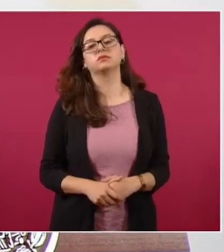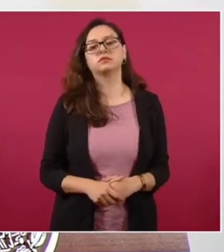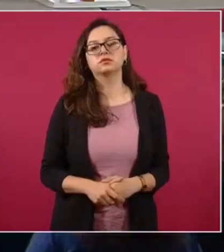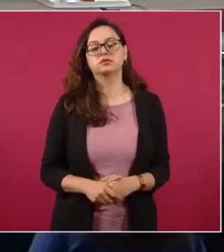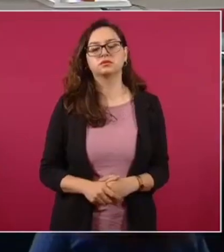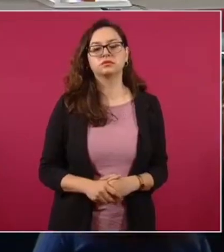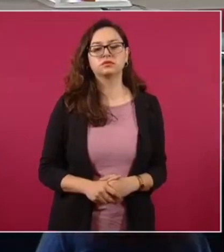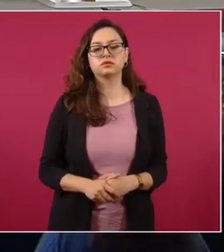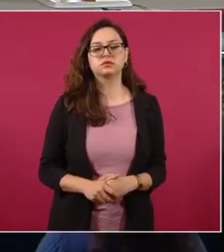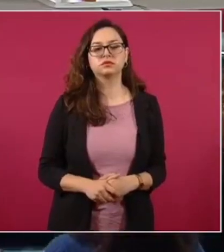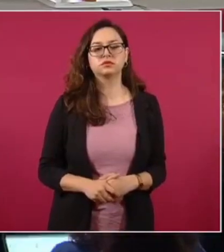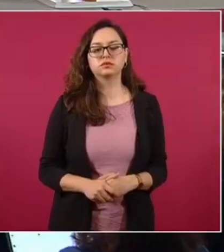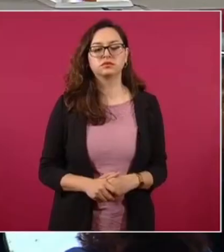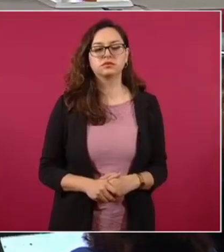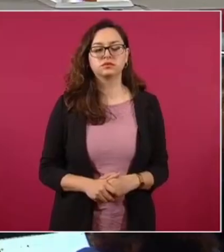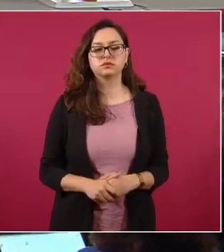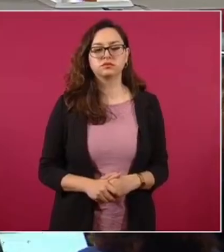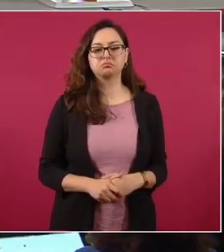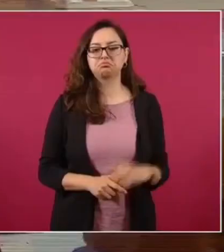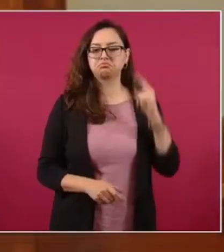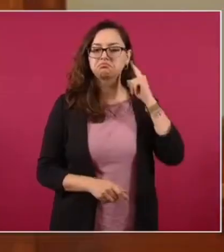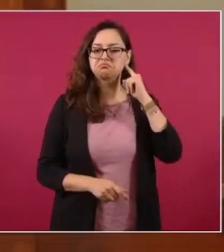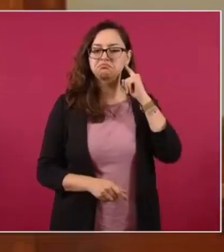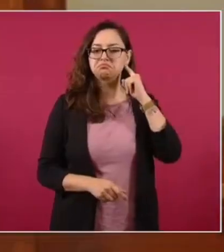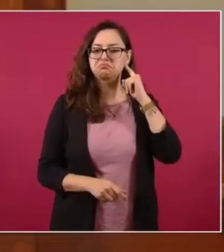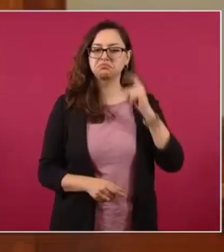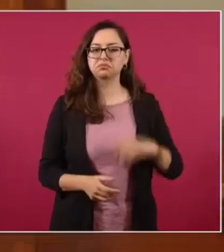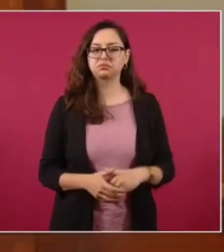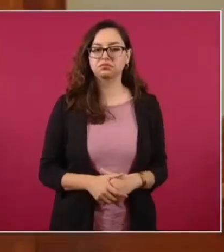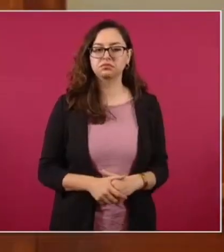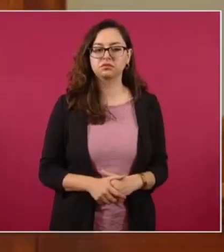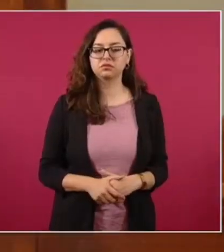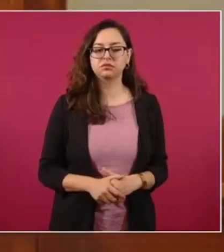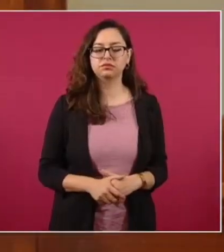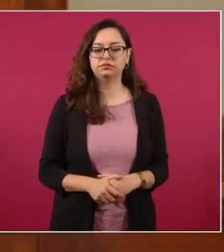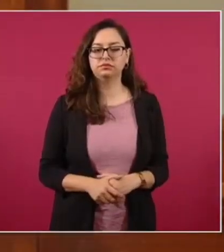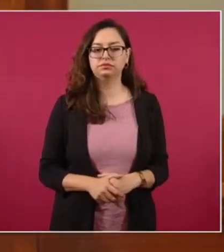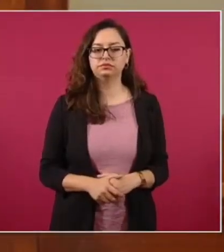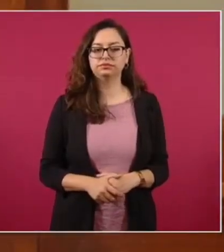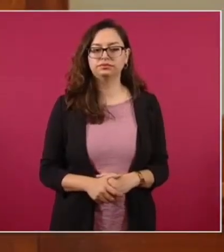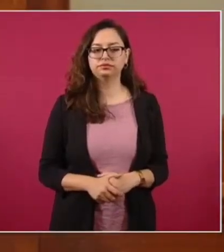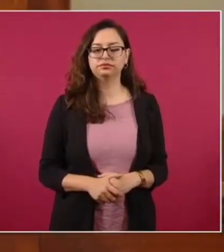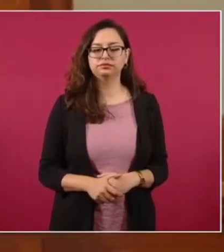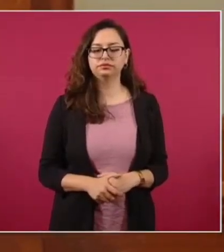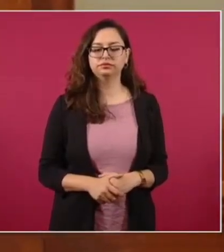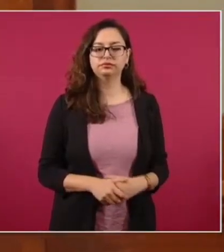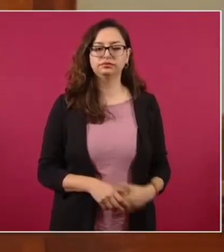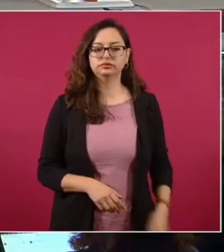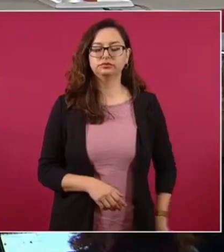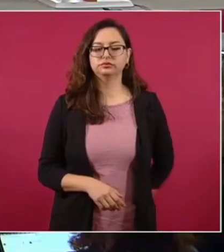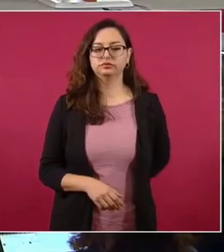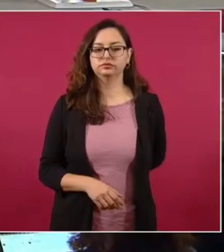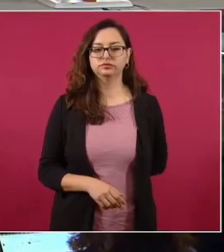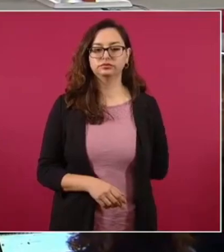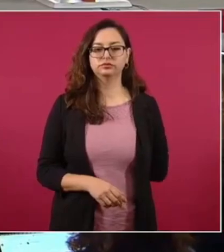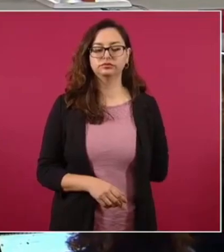local y están lo haciendo. Sí, pero la vamos a continuar. O